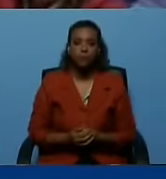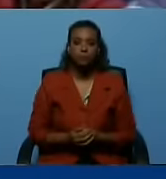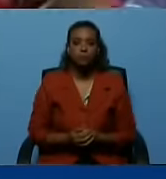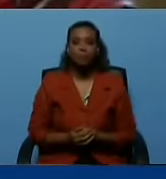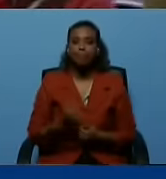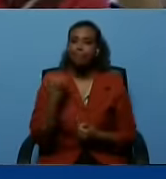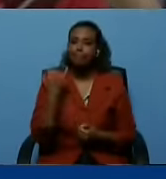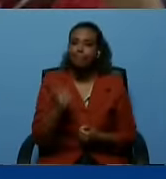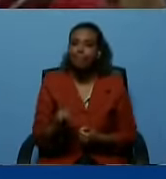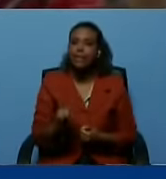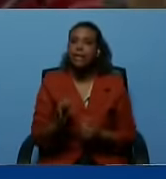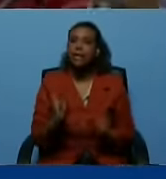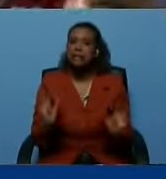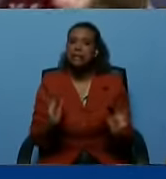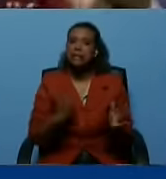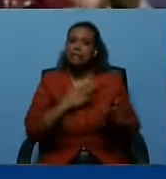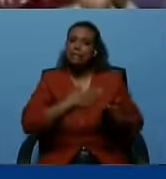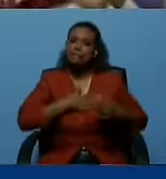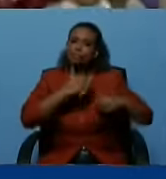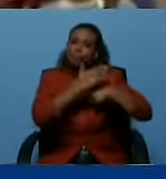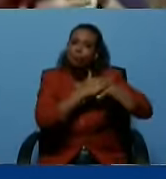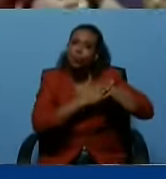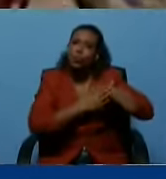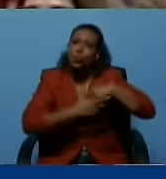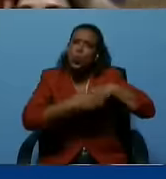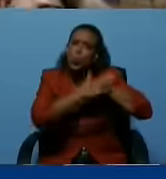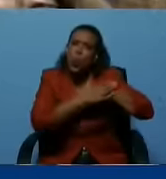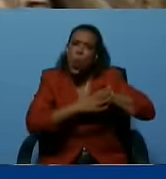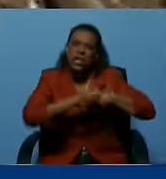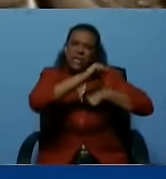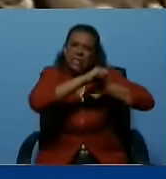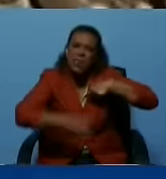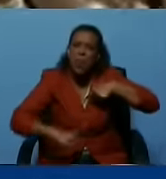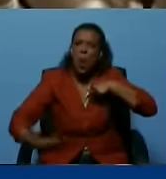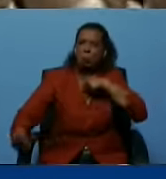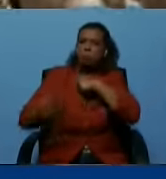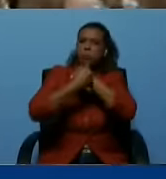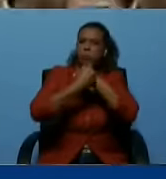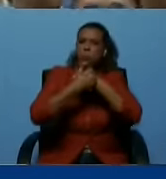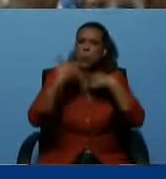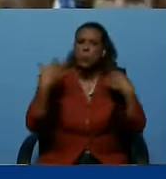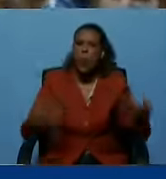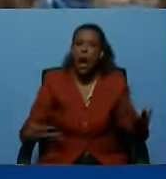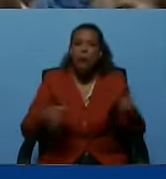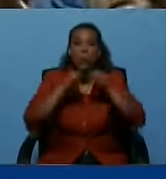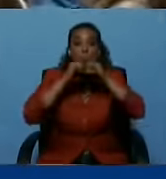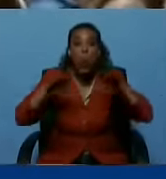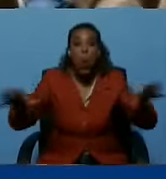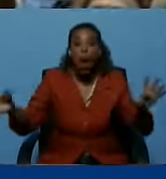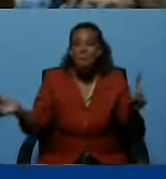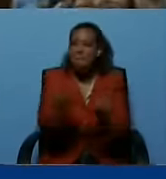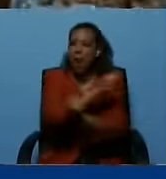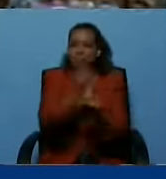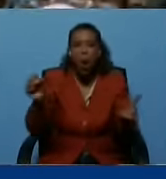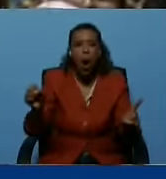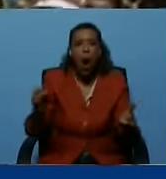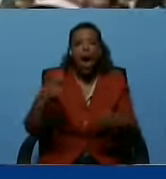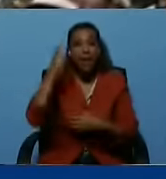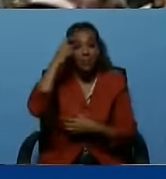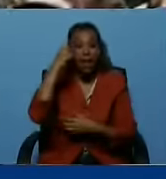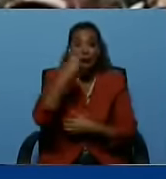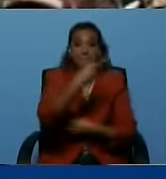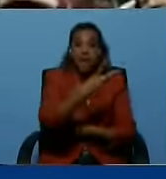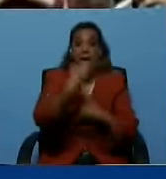tenemos que sanar las heridas creadas por el brote violento que vivimos el